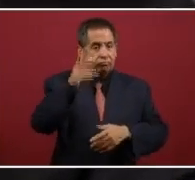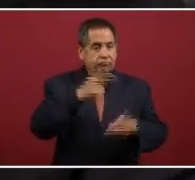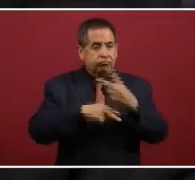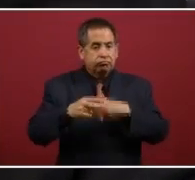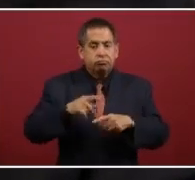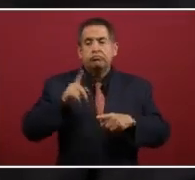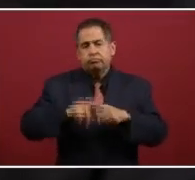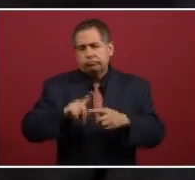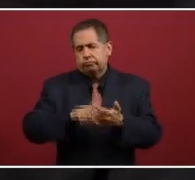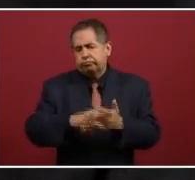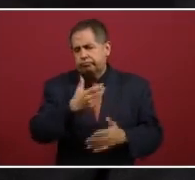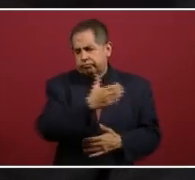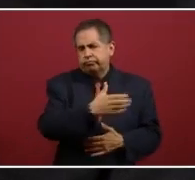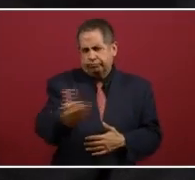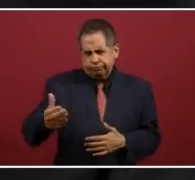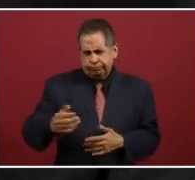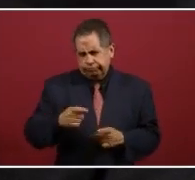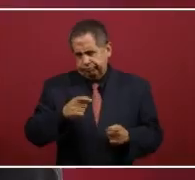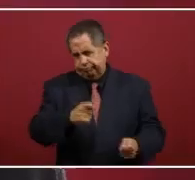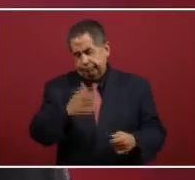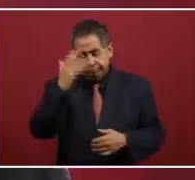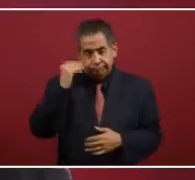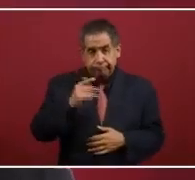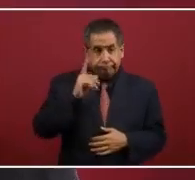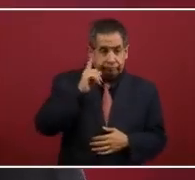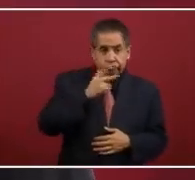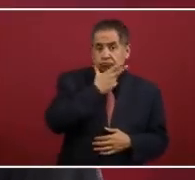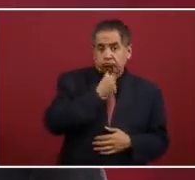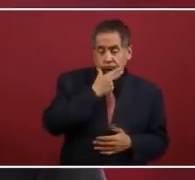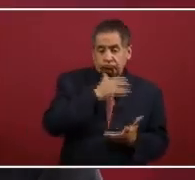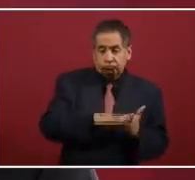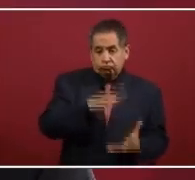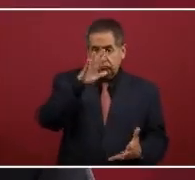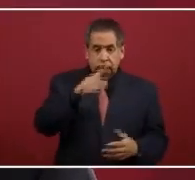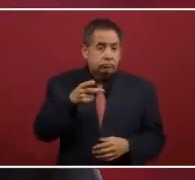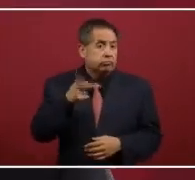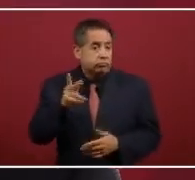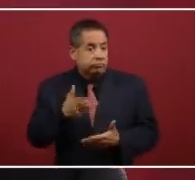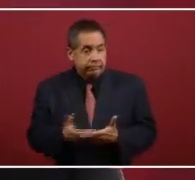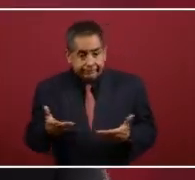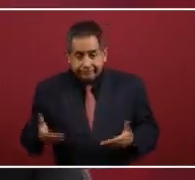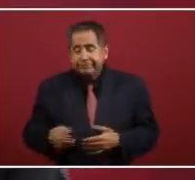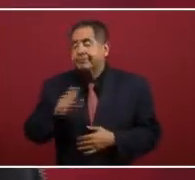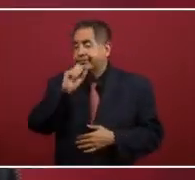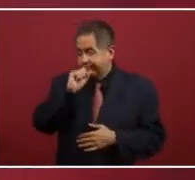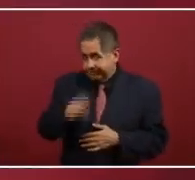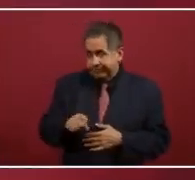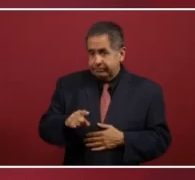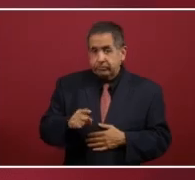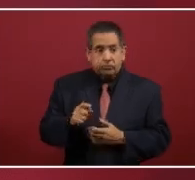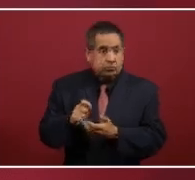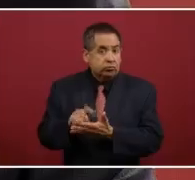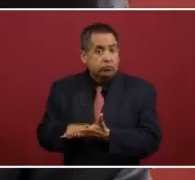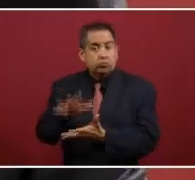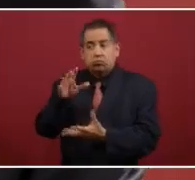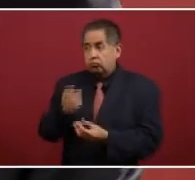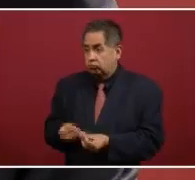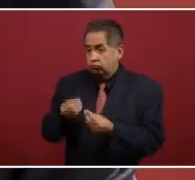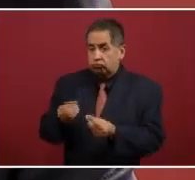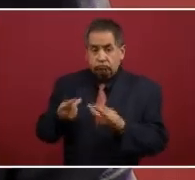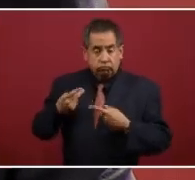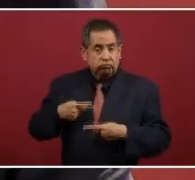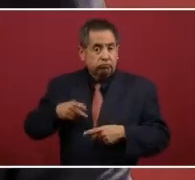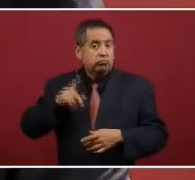trabajo en el campo. Pues como se ha visto, también ya un porcentaje